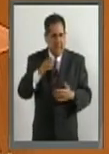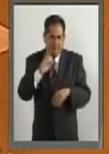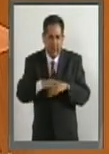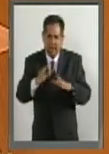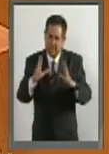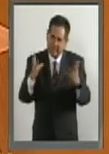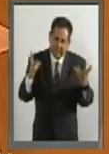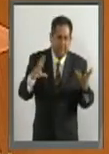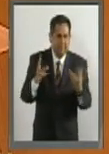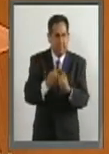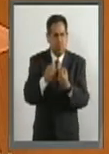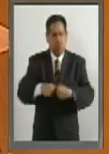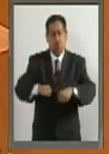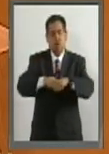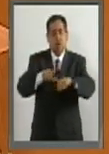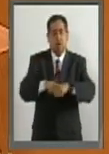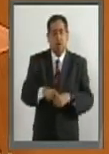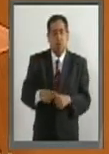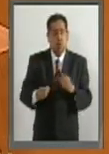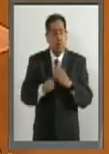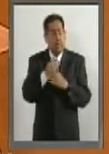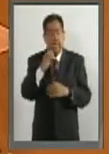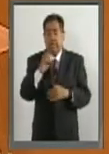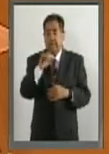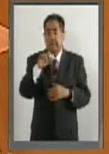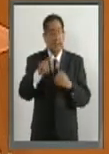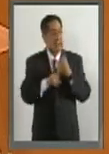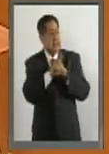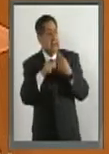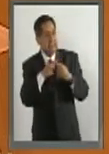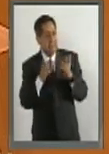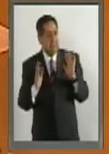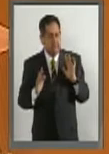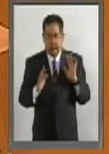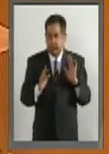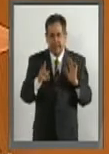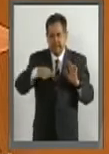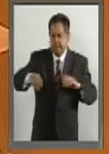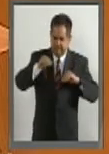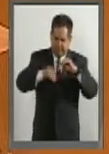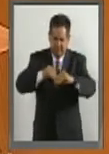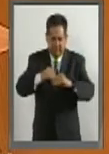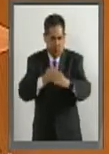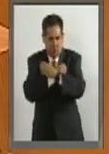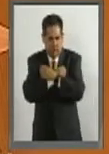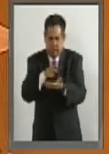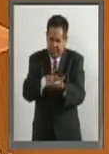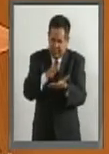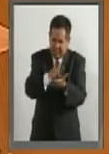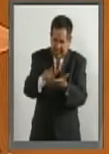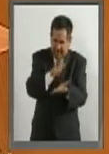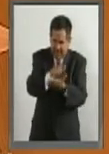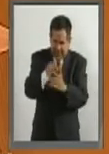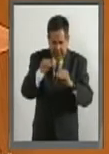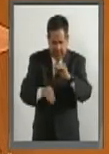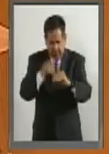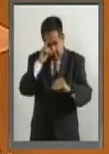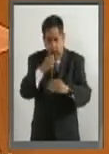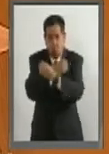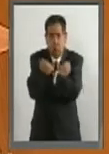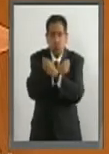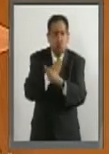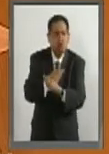incluyente. En el nuevo contexto de crisis, se ocupa la construcción de una reforma y un modelo educativo que garanticen educación para